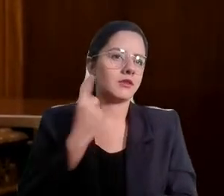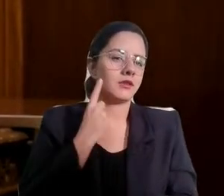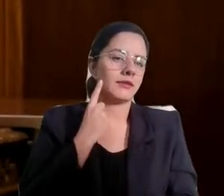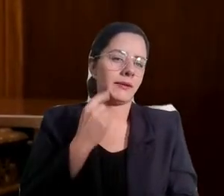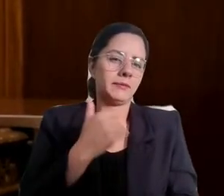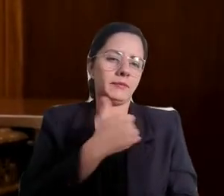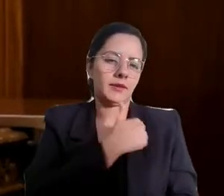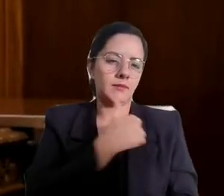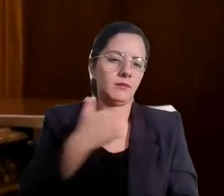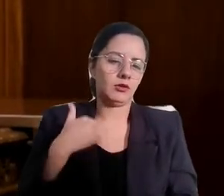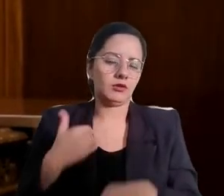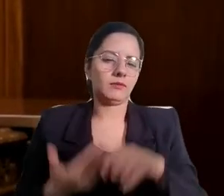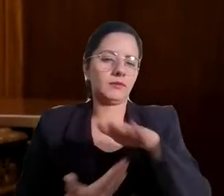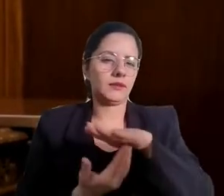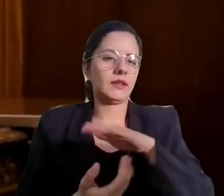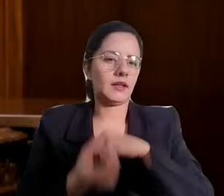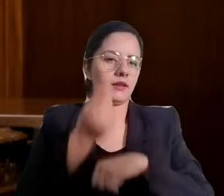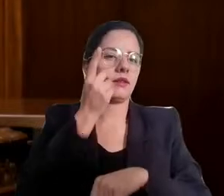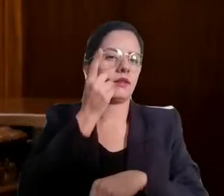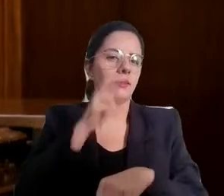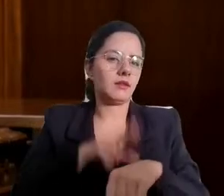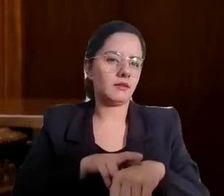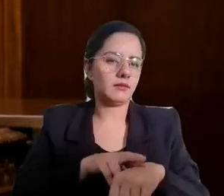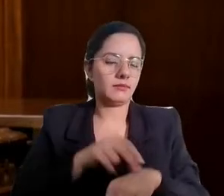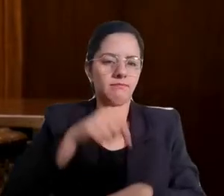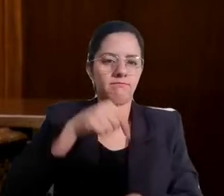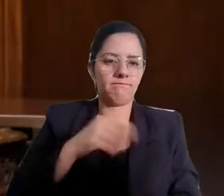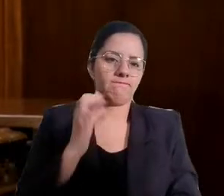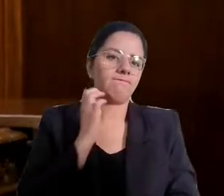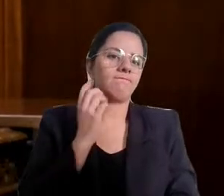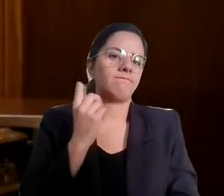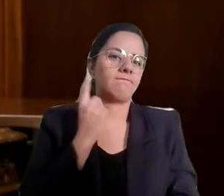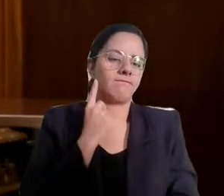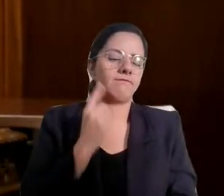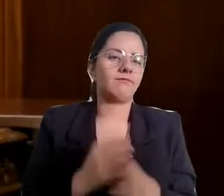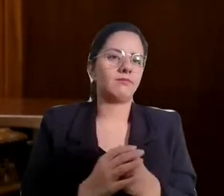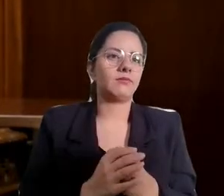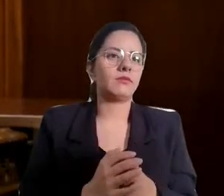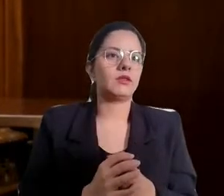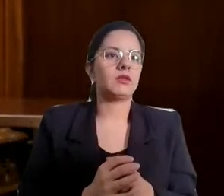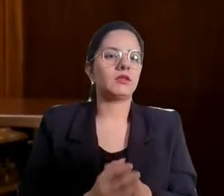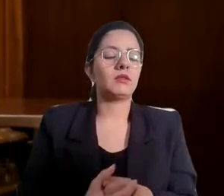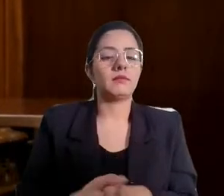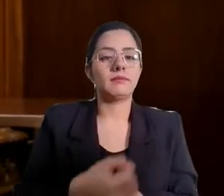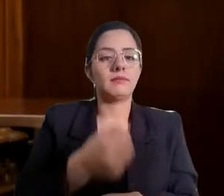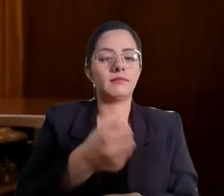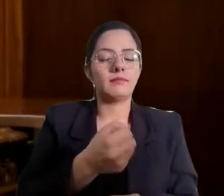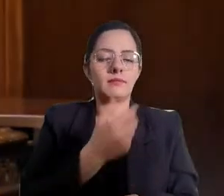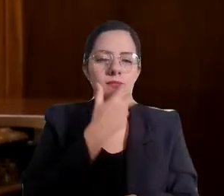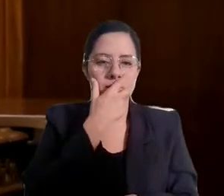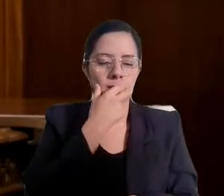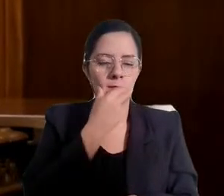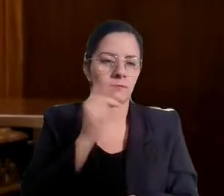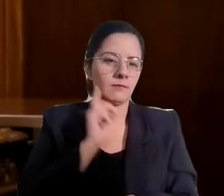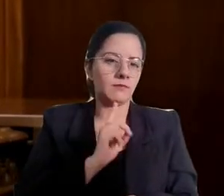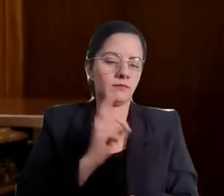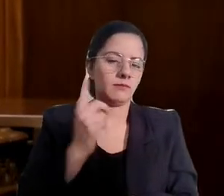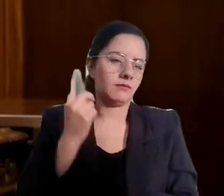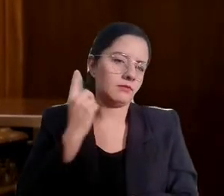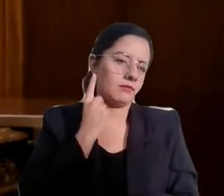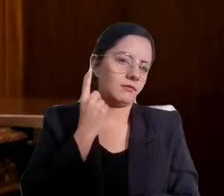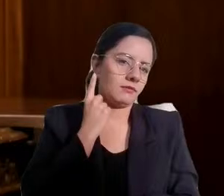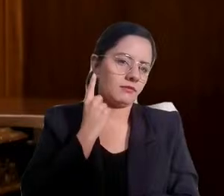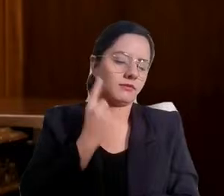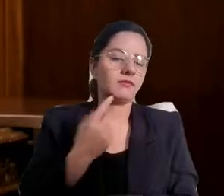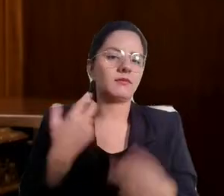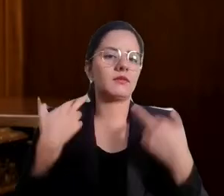la directiva de esta legislatura, saludo a las y los diputados, a